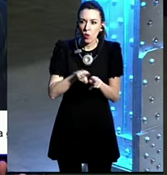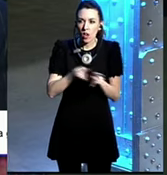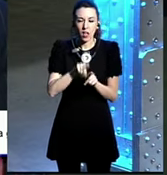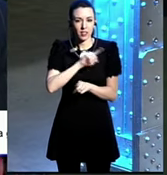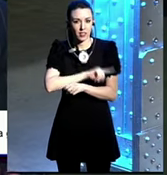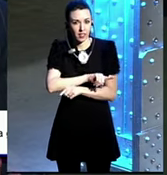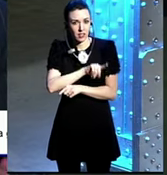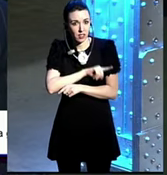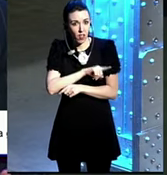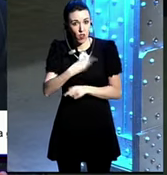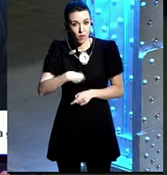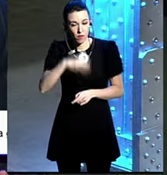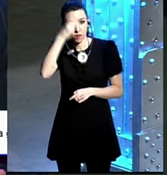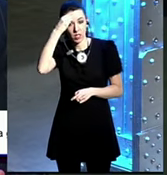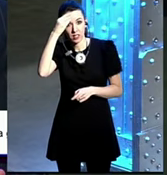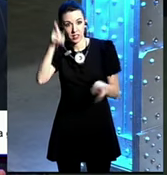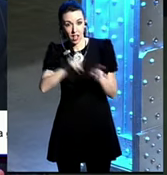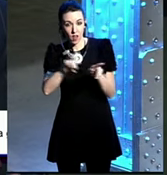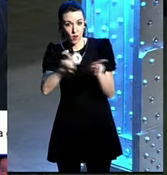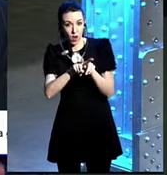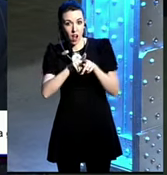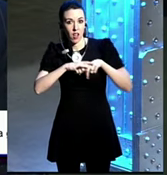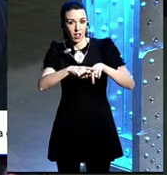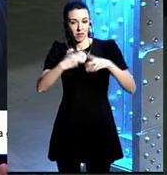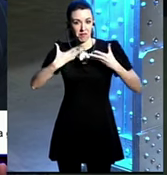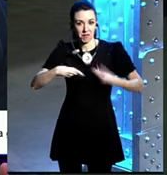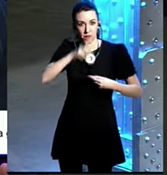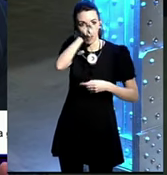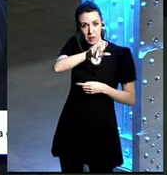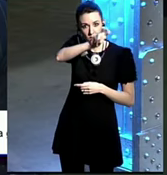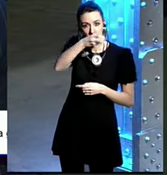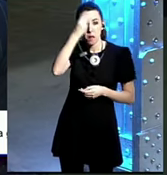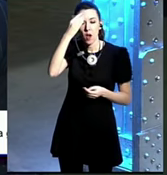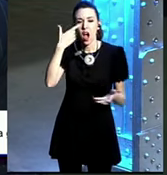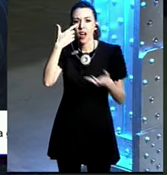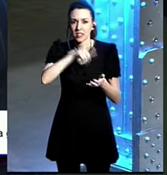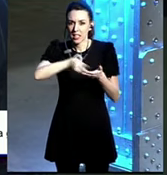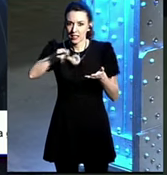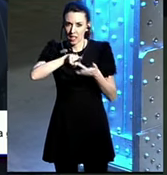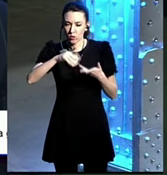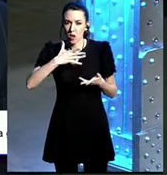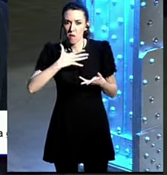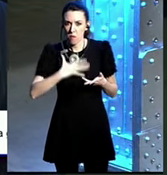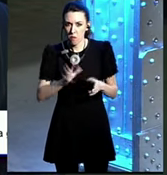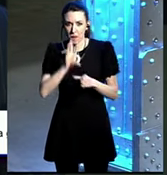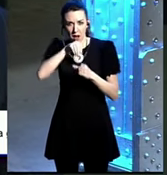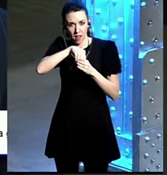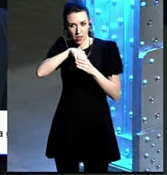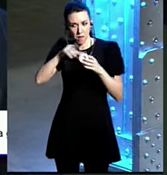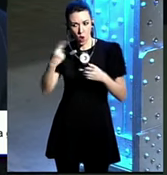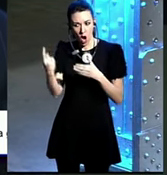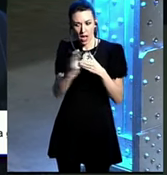sensación en la cual piensas que compartes tu tristeza con otra persona, y creo que el arte, la literatura, puede penetrar ese velo